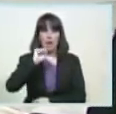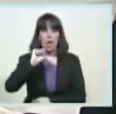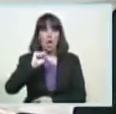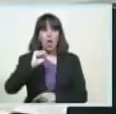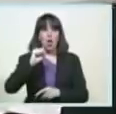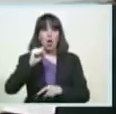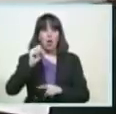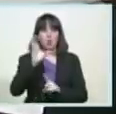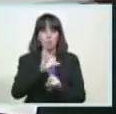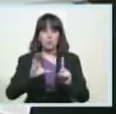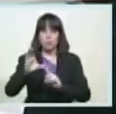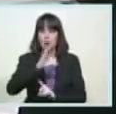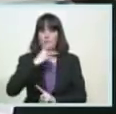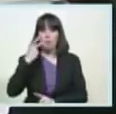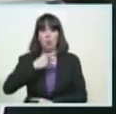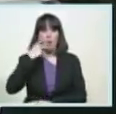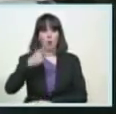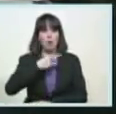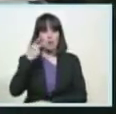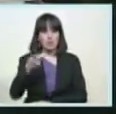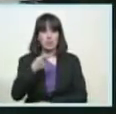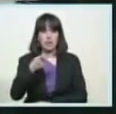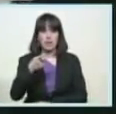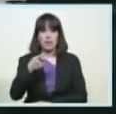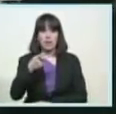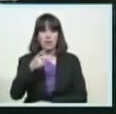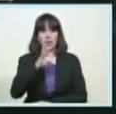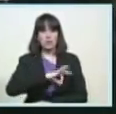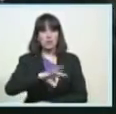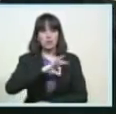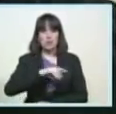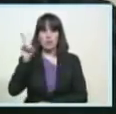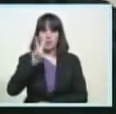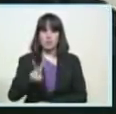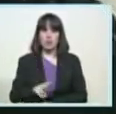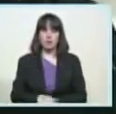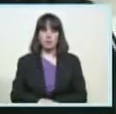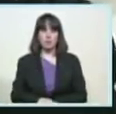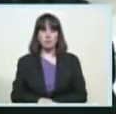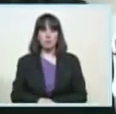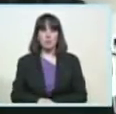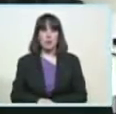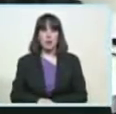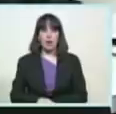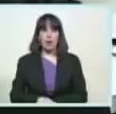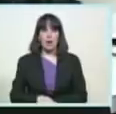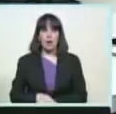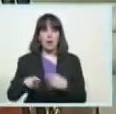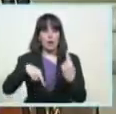política de la vida de la sociedad venezolana las ganan revoluciones económicas